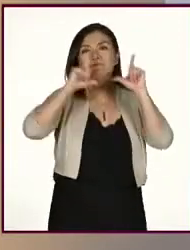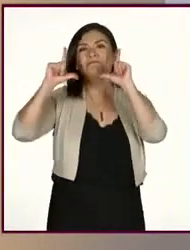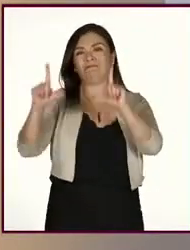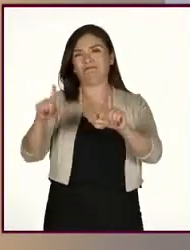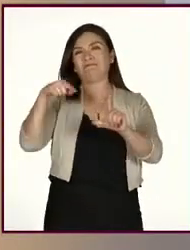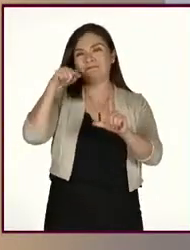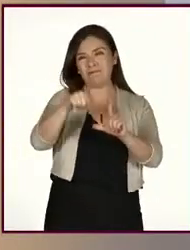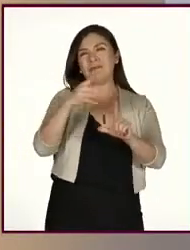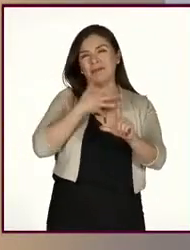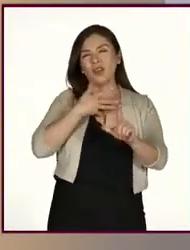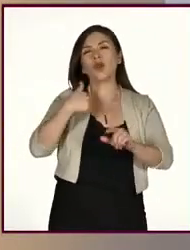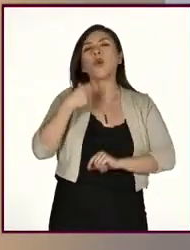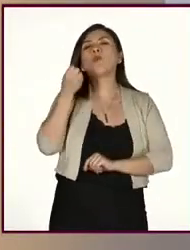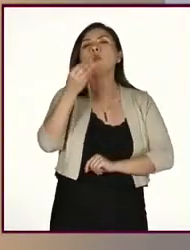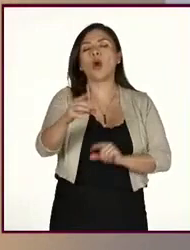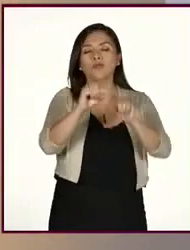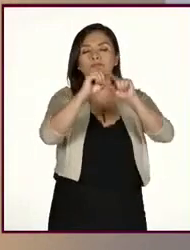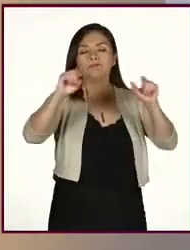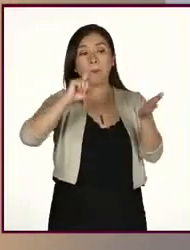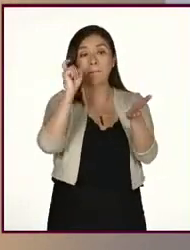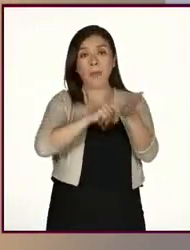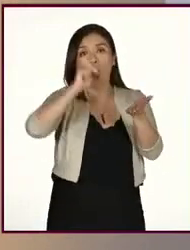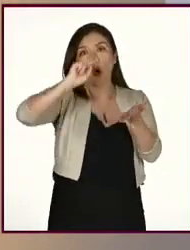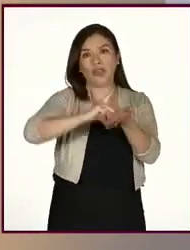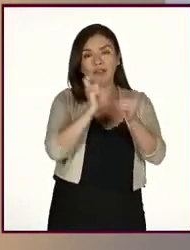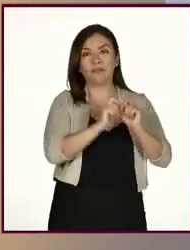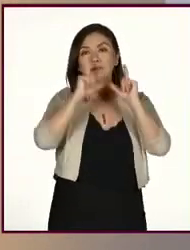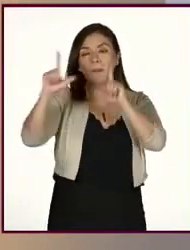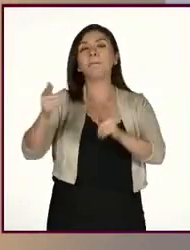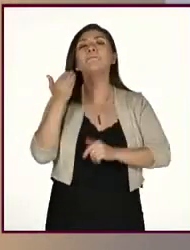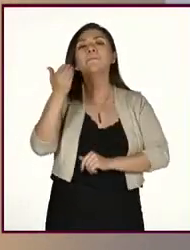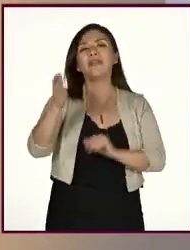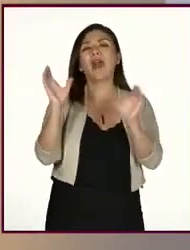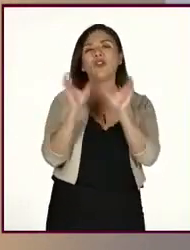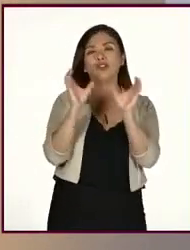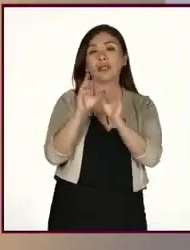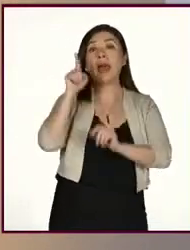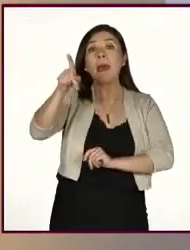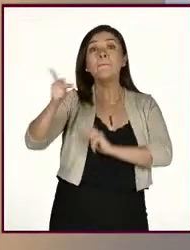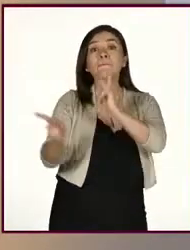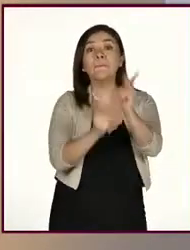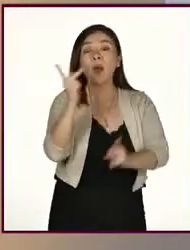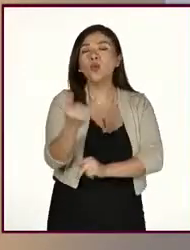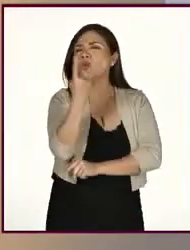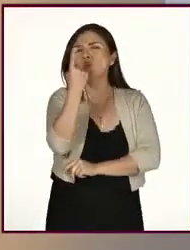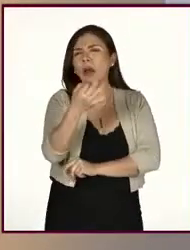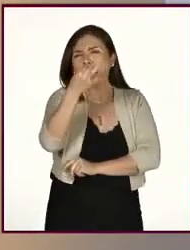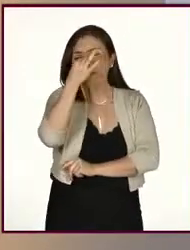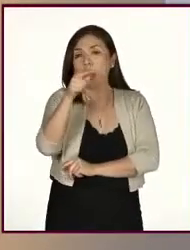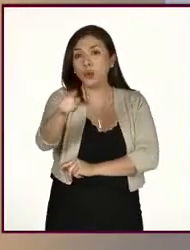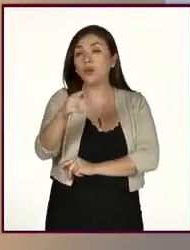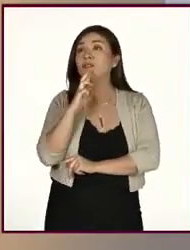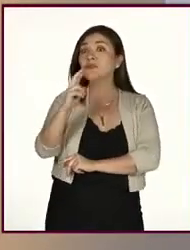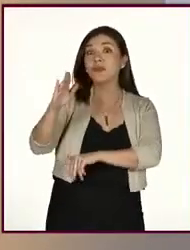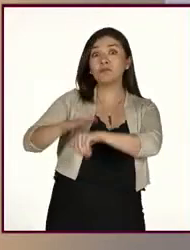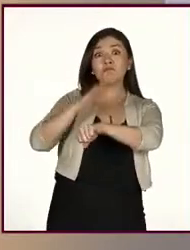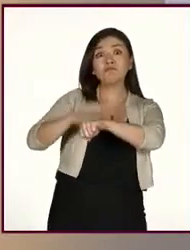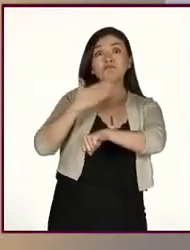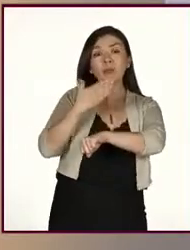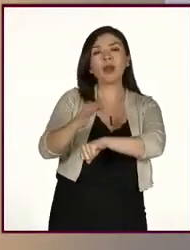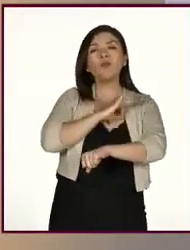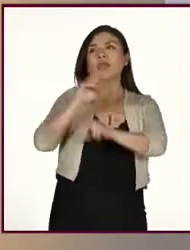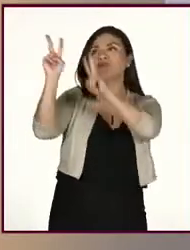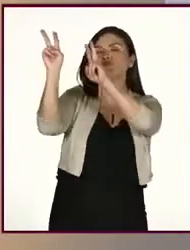nuevamente en el enlace que proporcionamos para solicitar su constancia. Responda a la pregunta y si su respuesta es correcta, podrán descargar